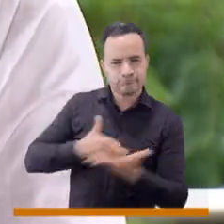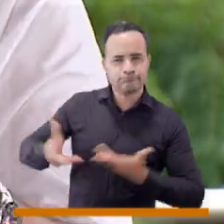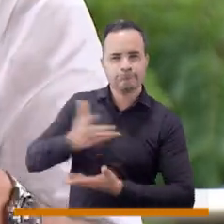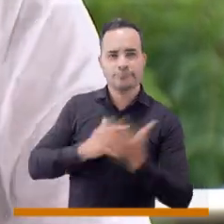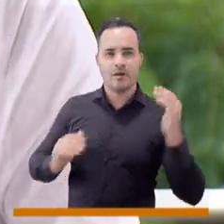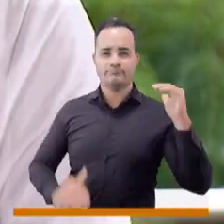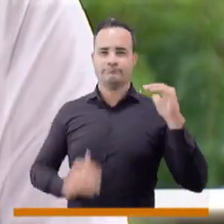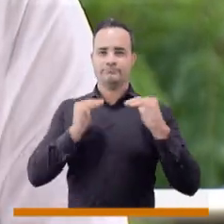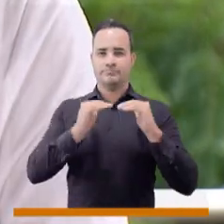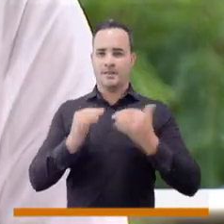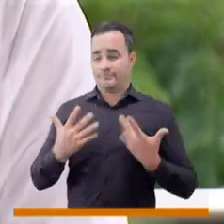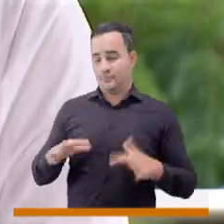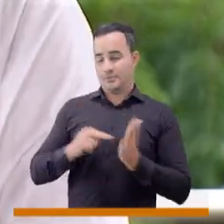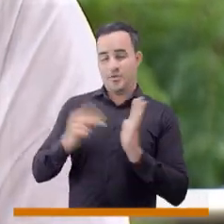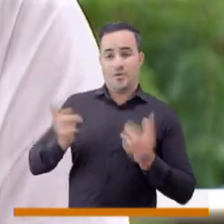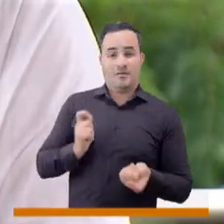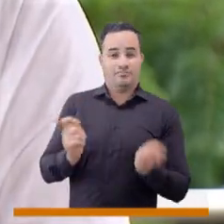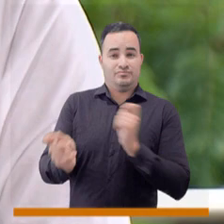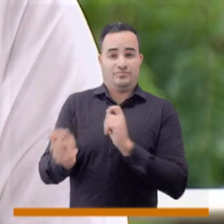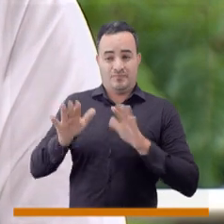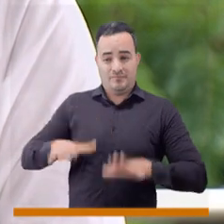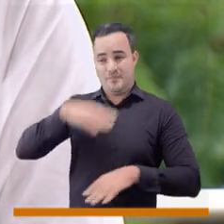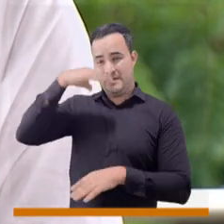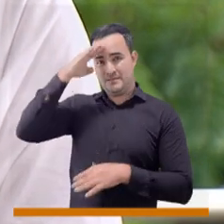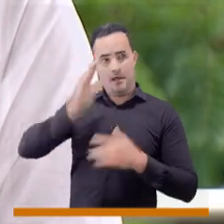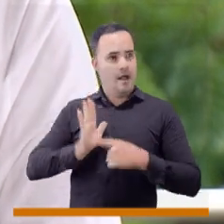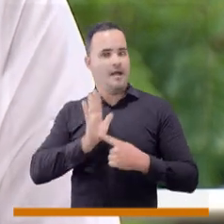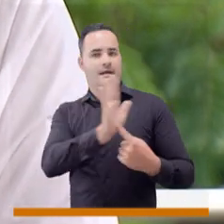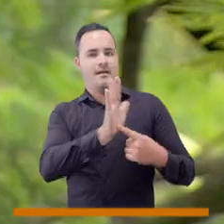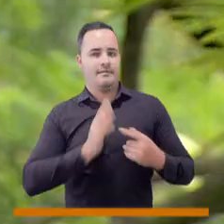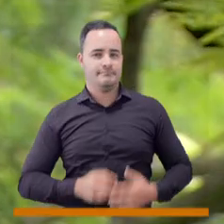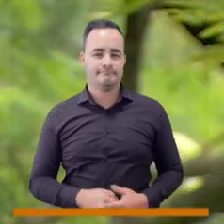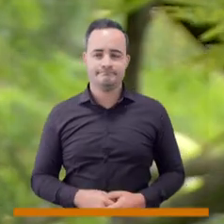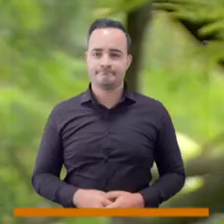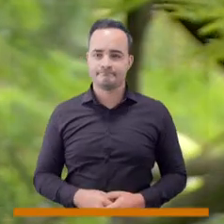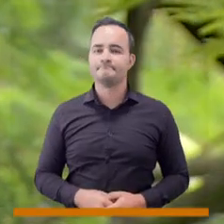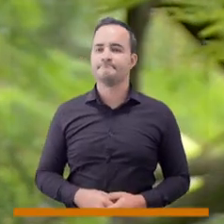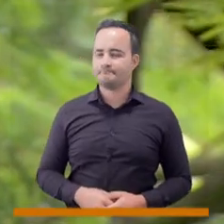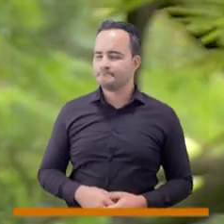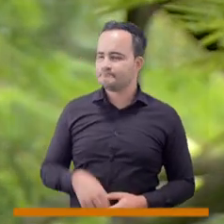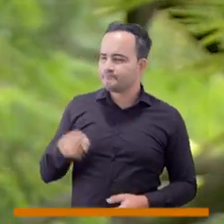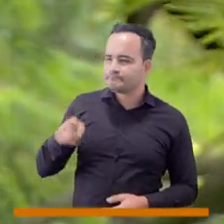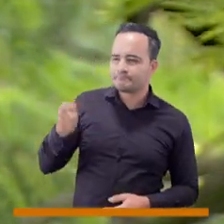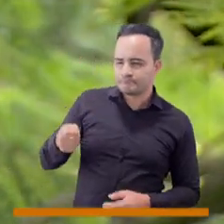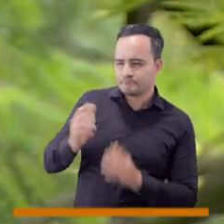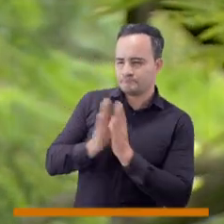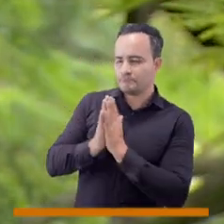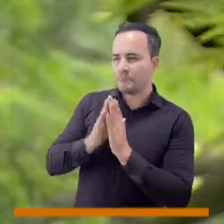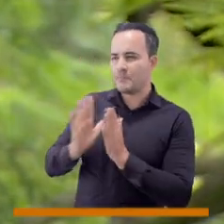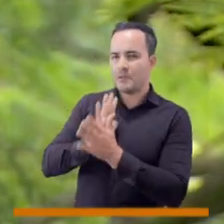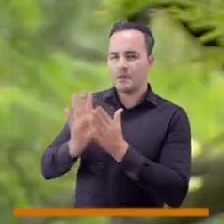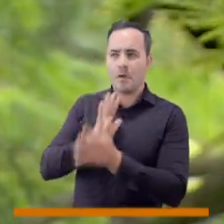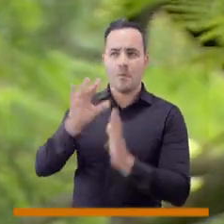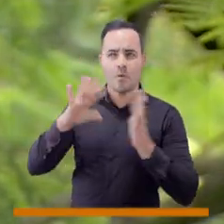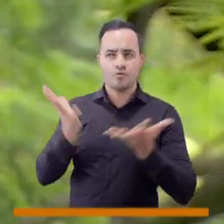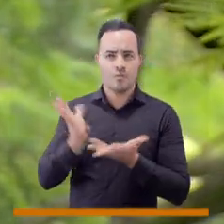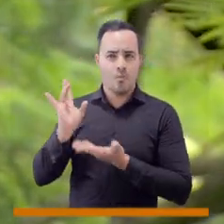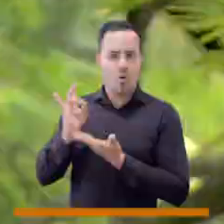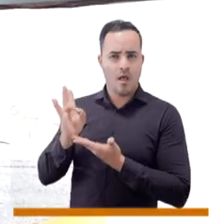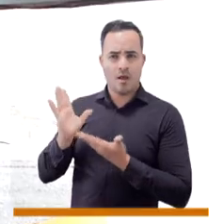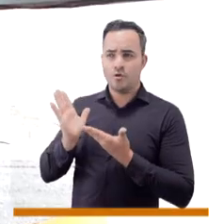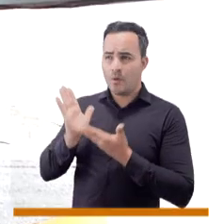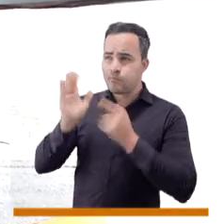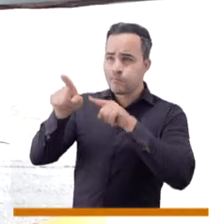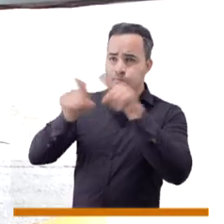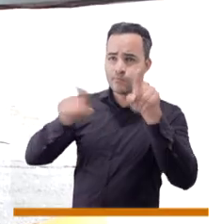amplia de lo que es la transformación tecnológica de Medellín. Abogado Roldán, existen modelos en el mundo, ya nos los ha mencionado